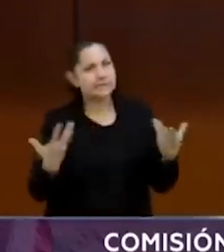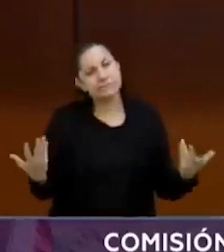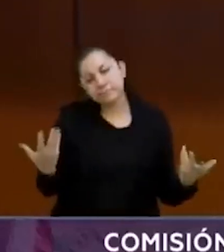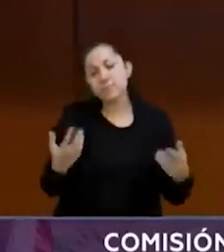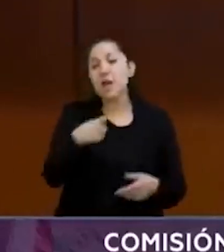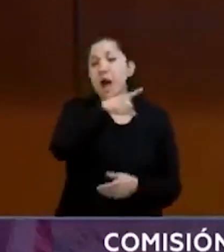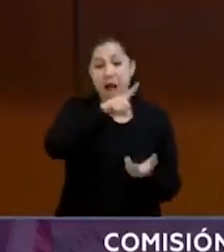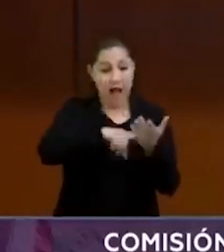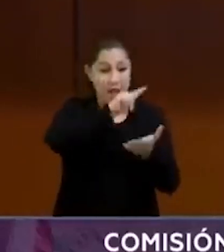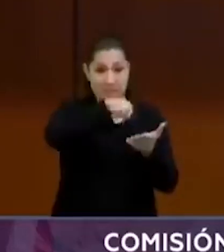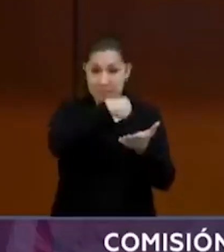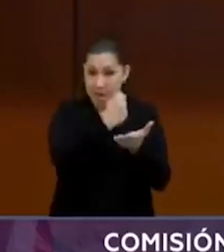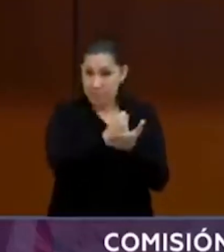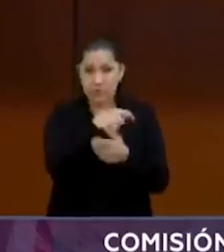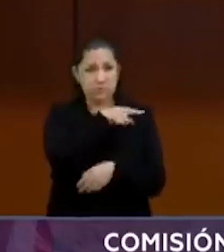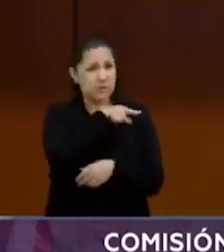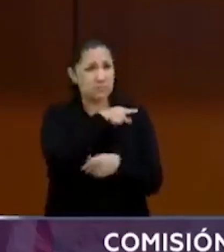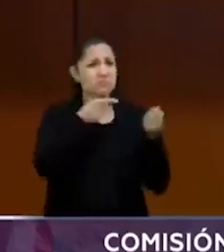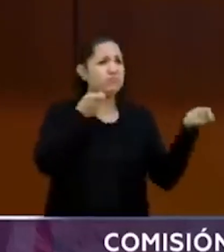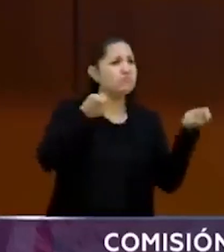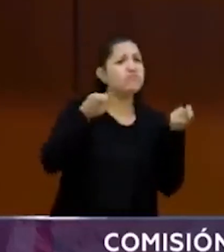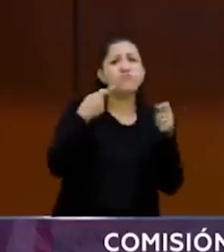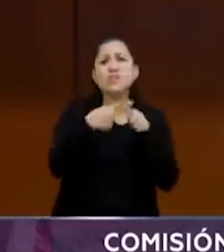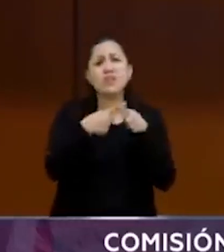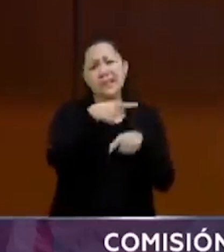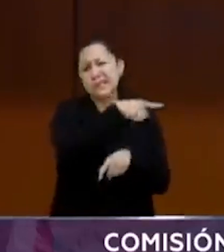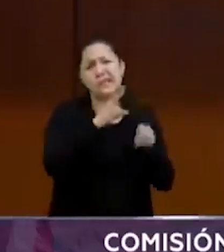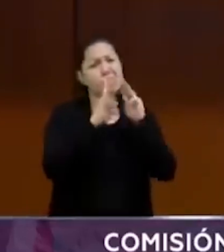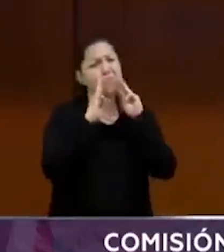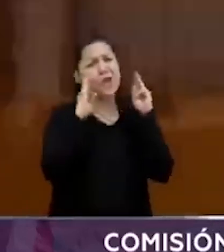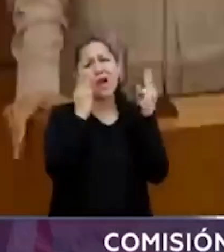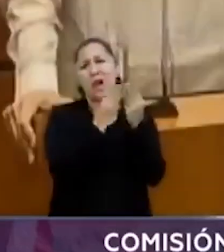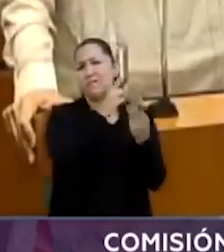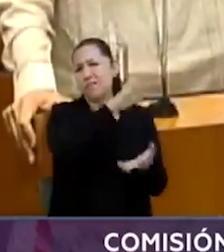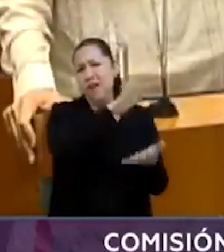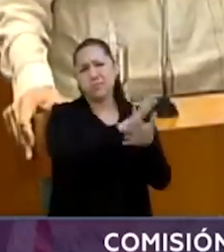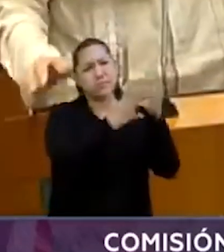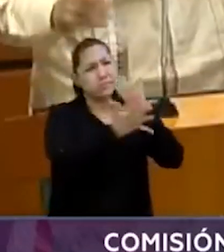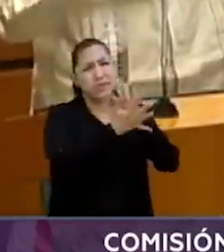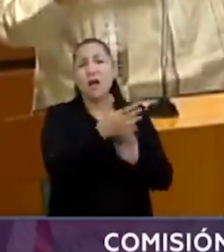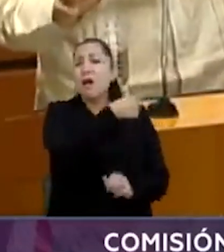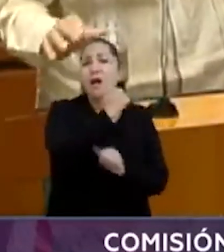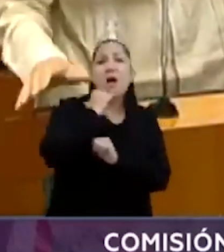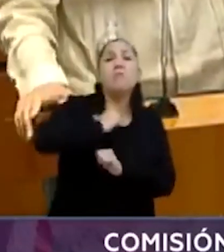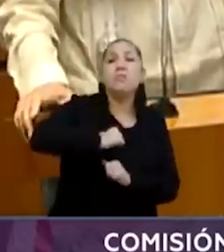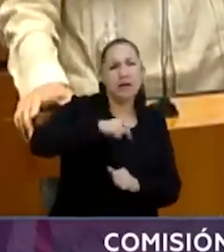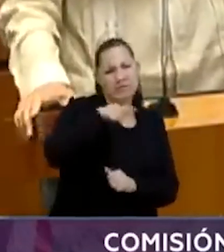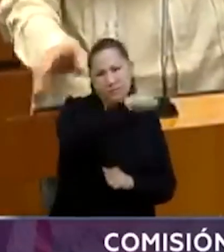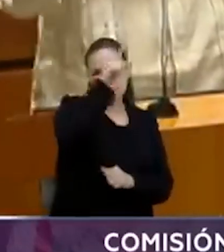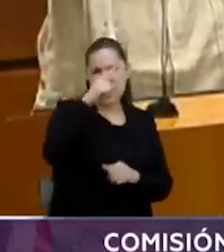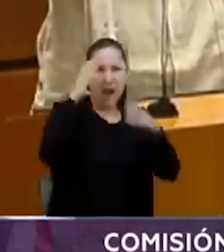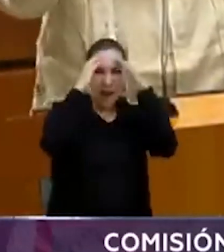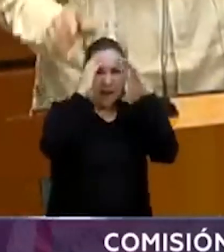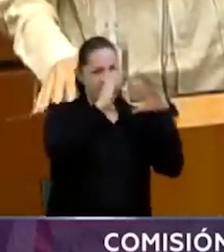gobierna Tamaulipas compañero diputado a través de cabeza de huevo es una tragedia lo que vive desde hace décadas el pueblo de